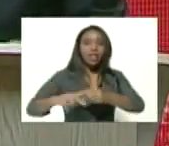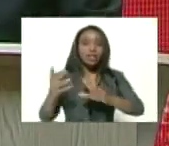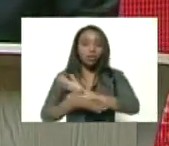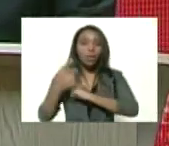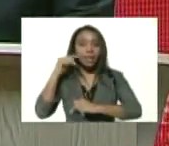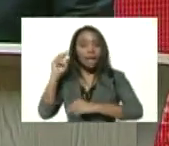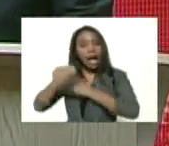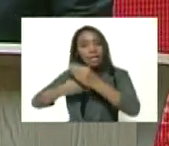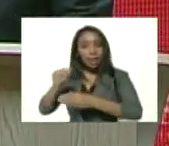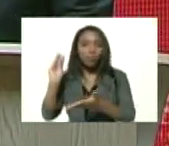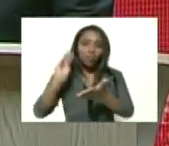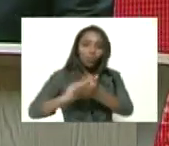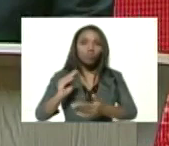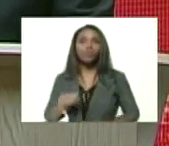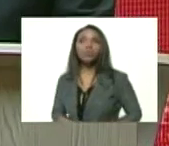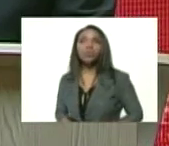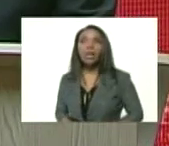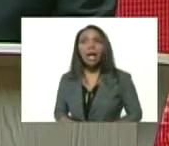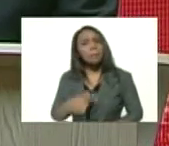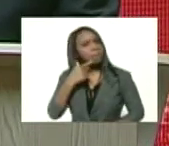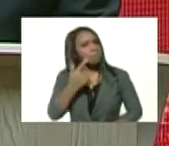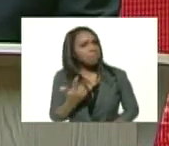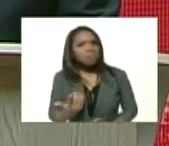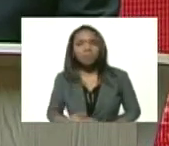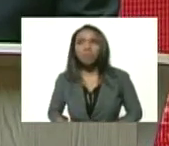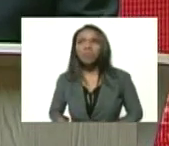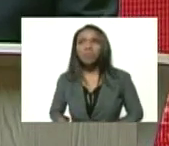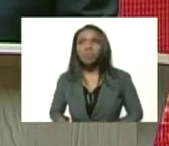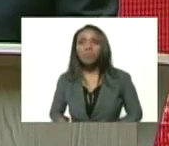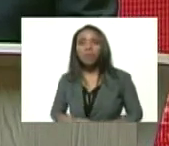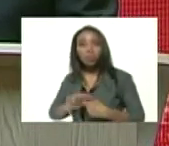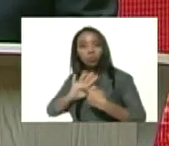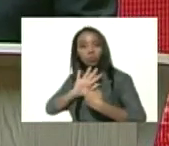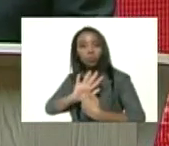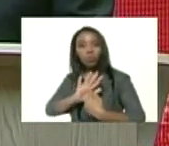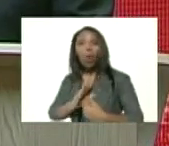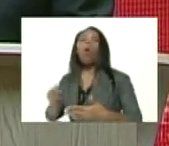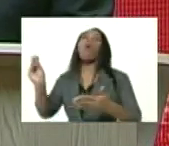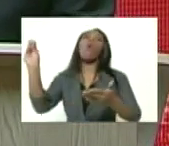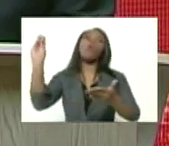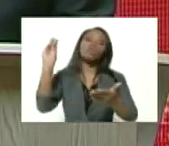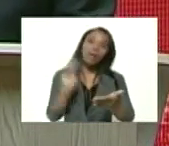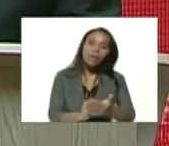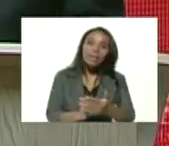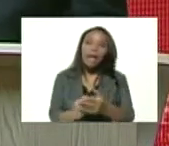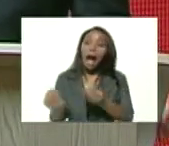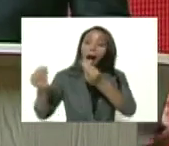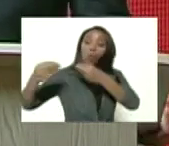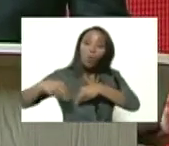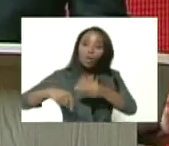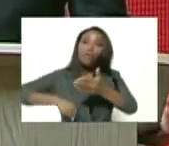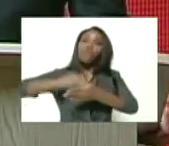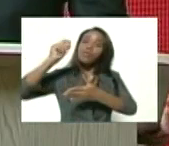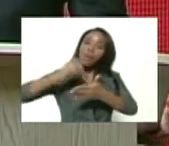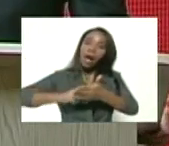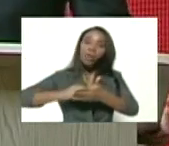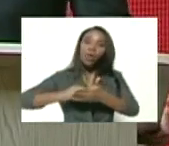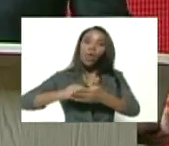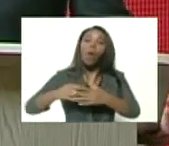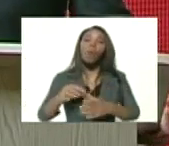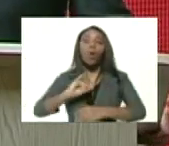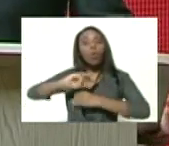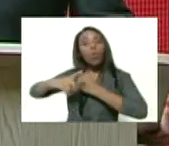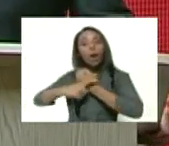ser aplicados. Es decir, señala otra vez que hay un convenio firmado por Juan